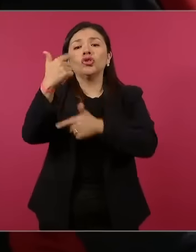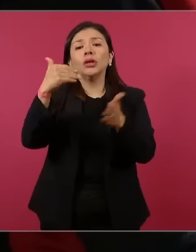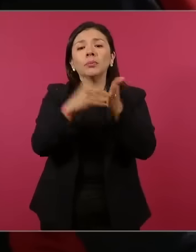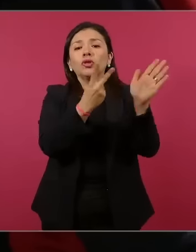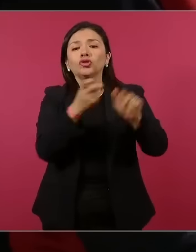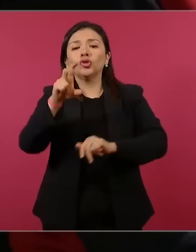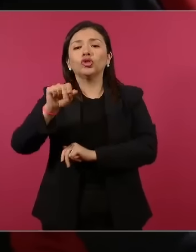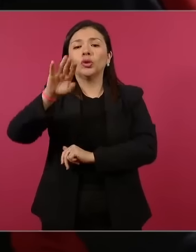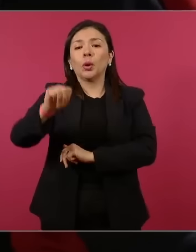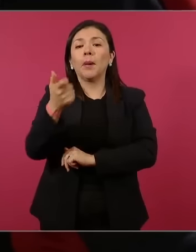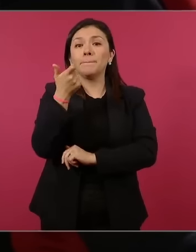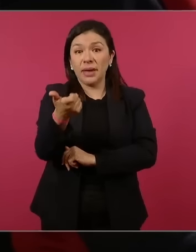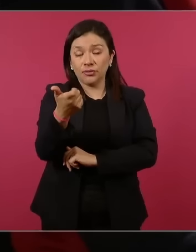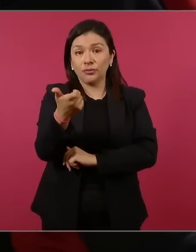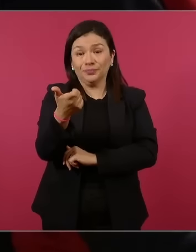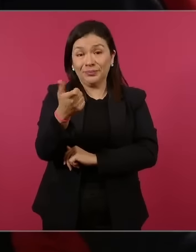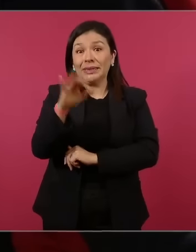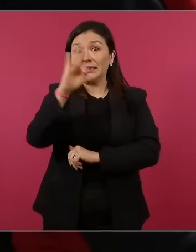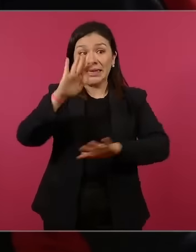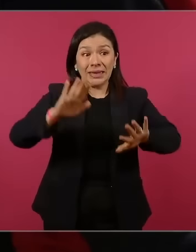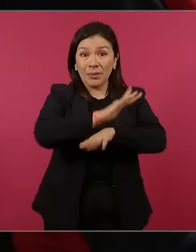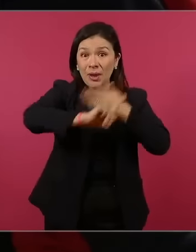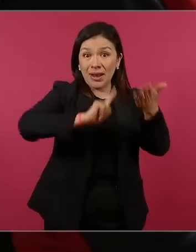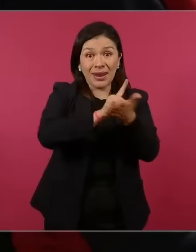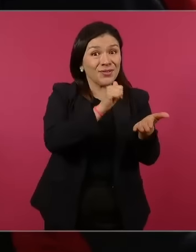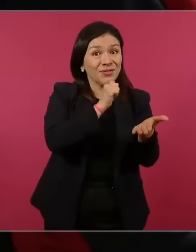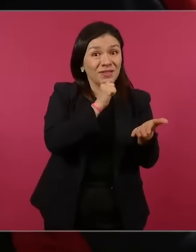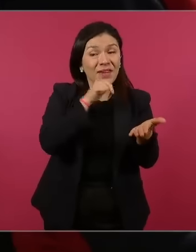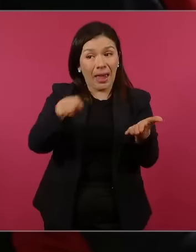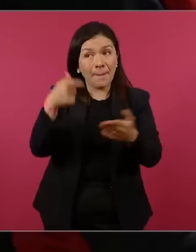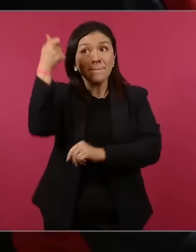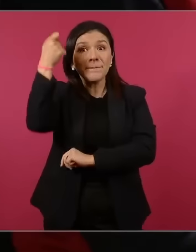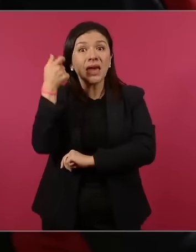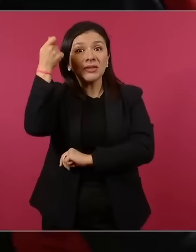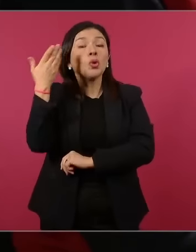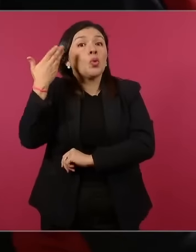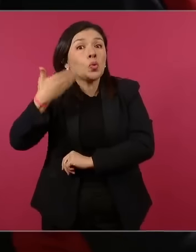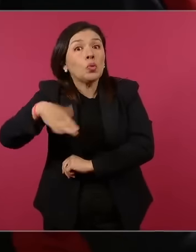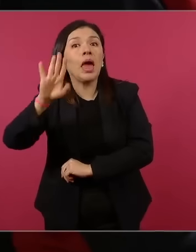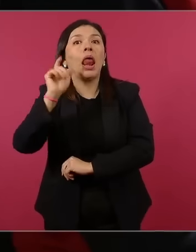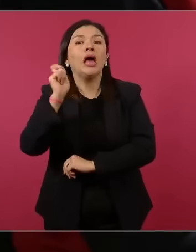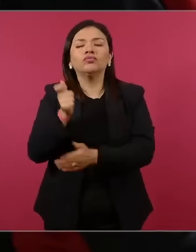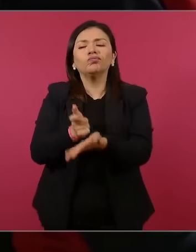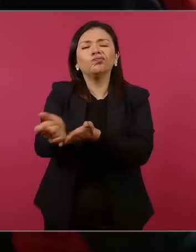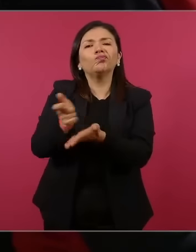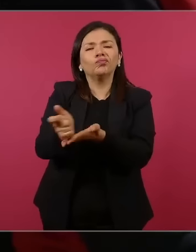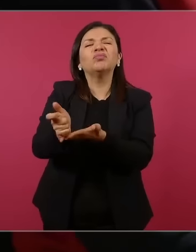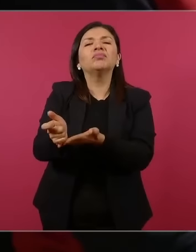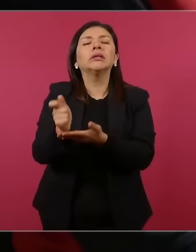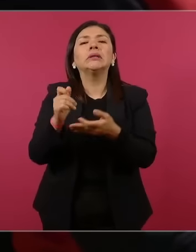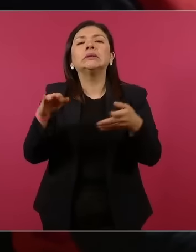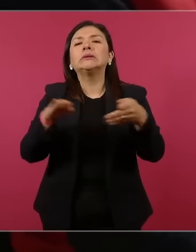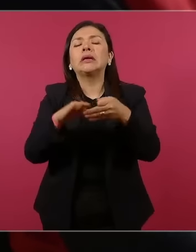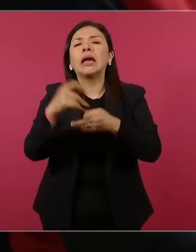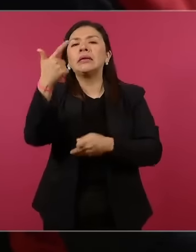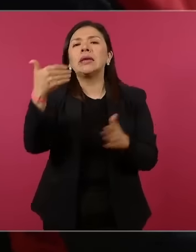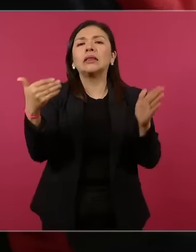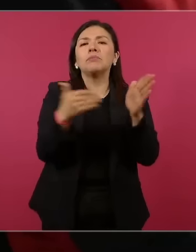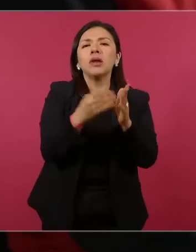12,289 pesos. Sin la reforma, la señora Delfina hubiera tenido una pensión de